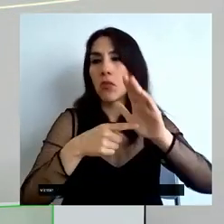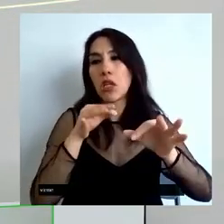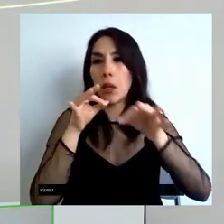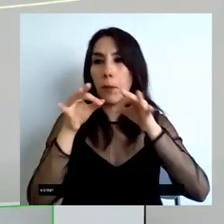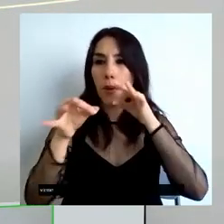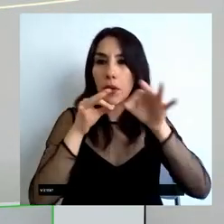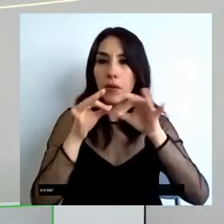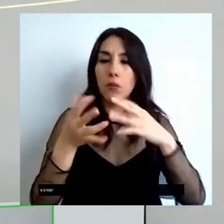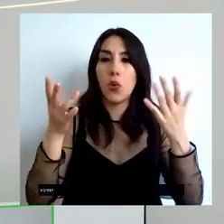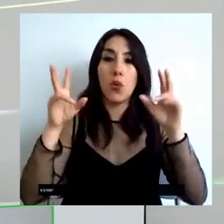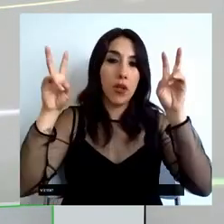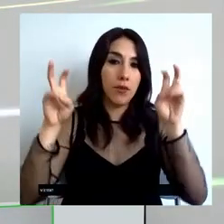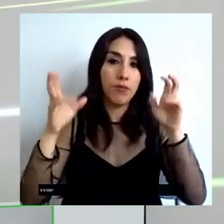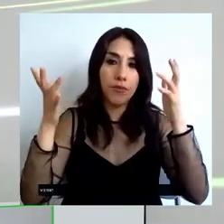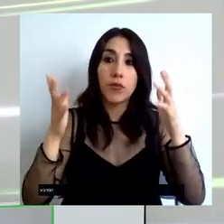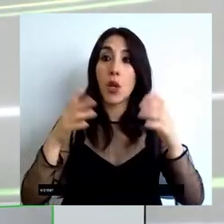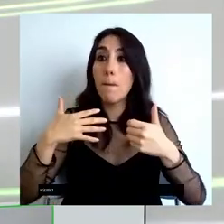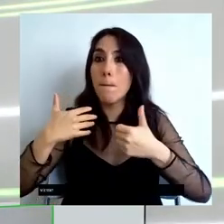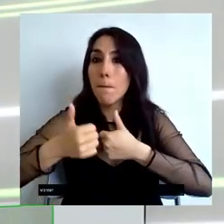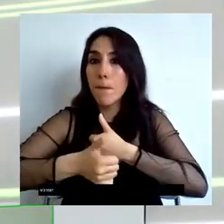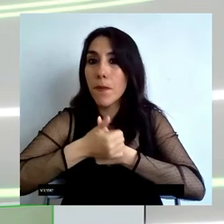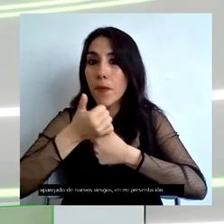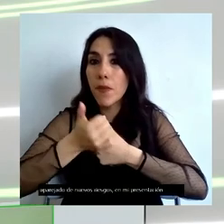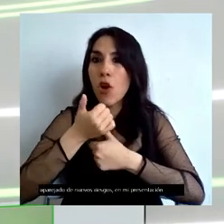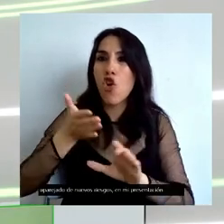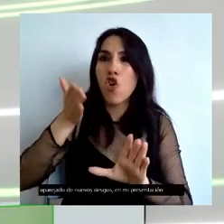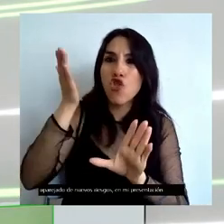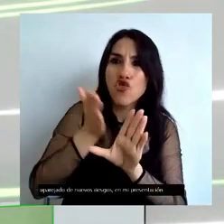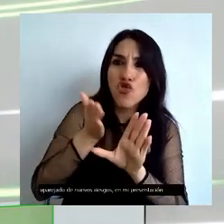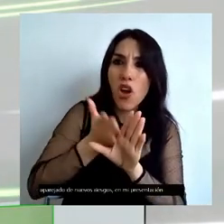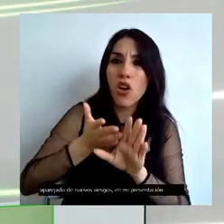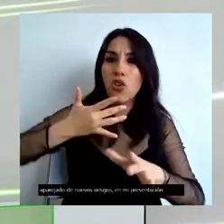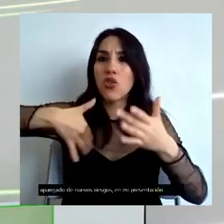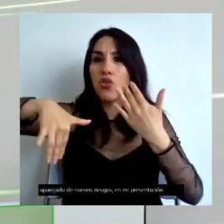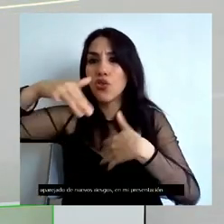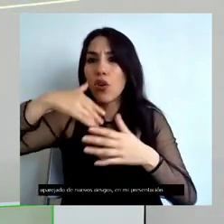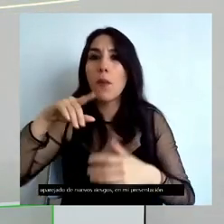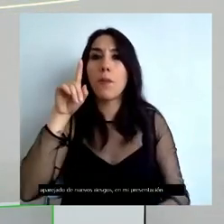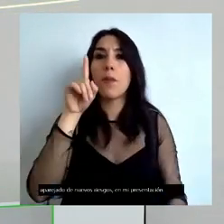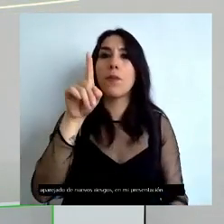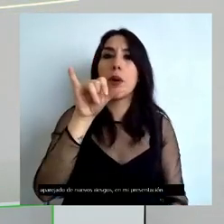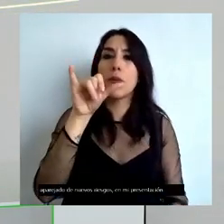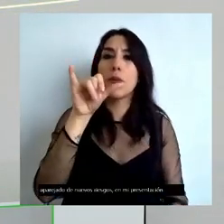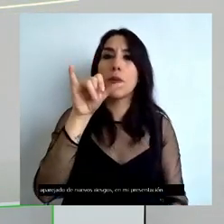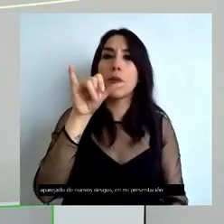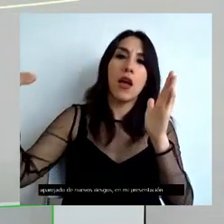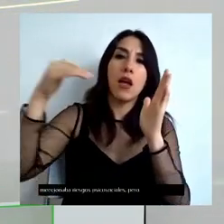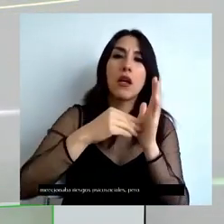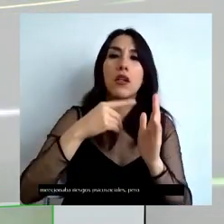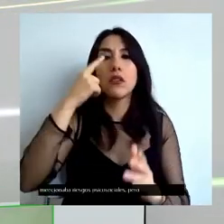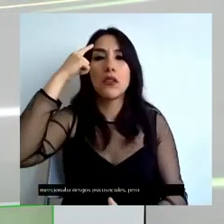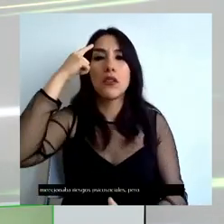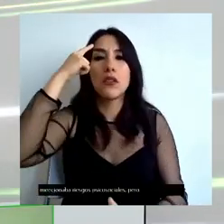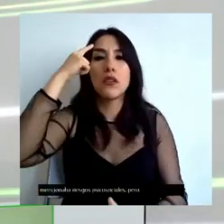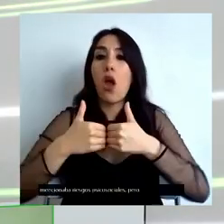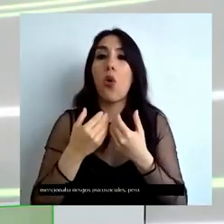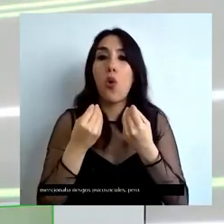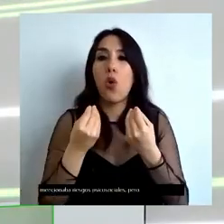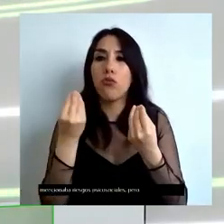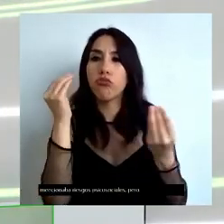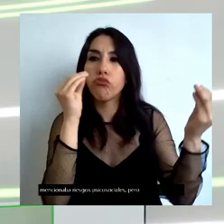también la necesidad de repensar la regulación. Fíjese que muchos países en América Latina